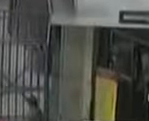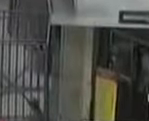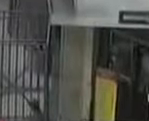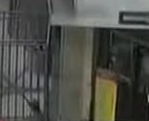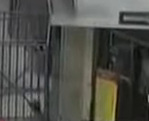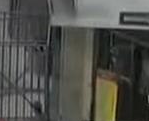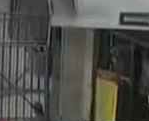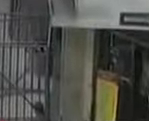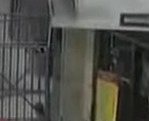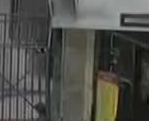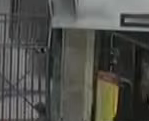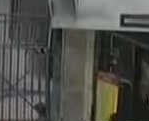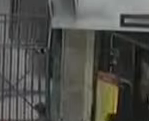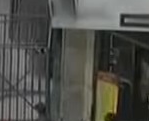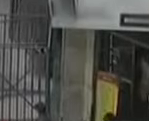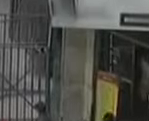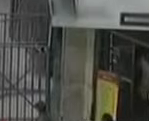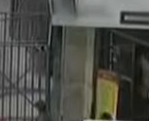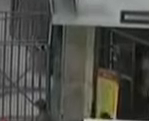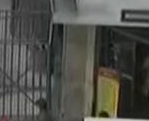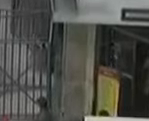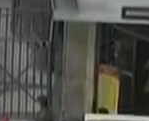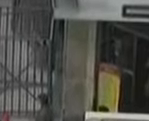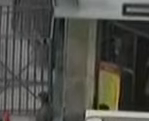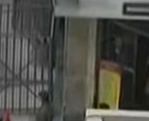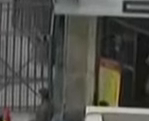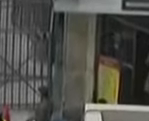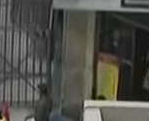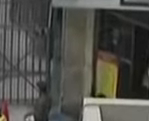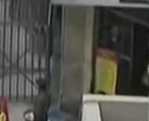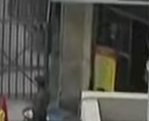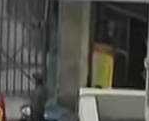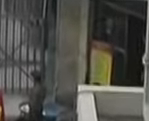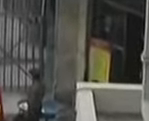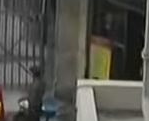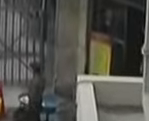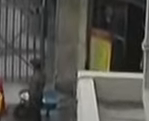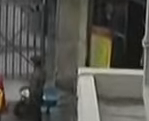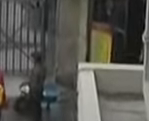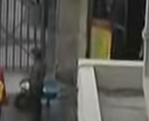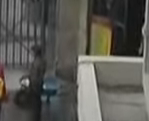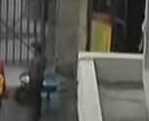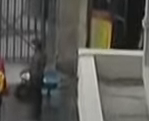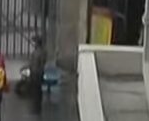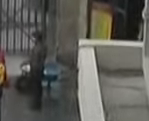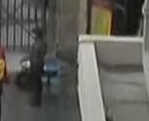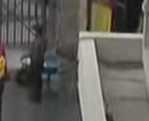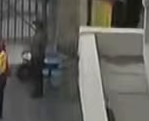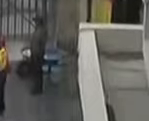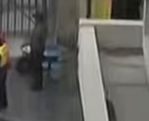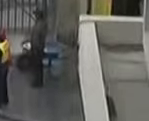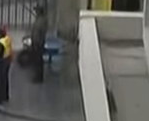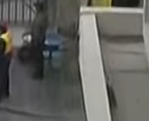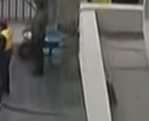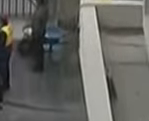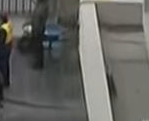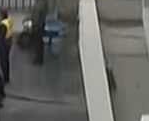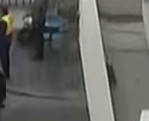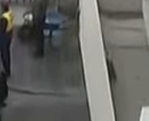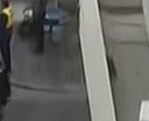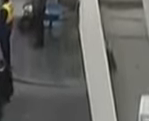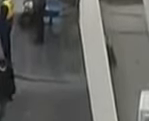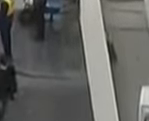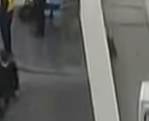puerta principal, hasta la reja principal del Palacio de Gobierno. Bien pudo quedarse también solo en el ingreso, pero él tuvo